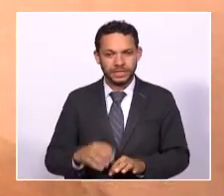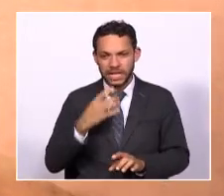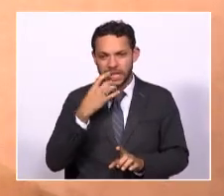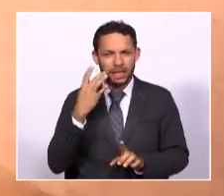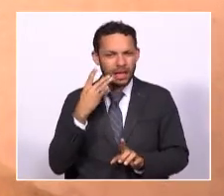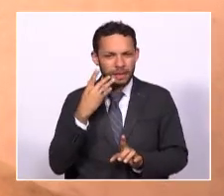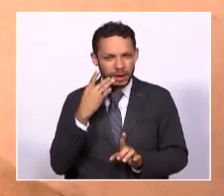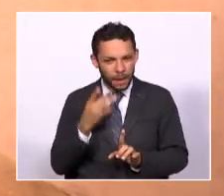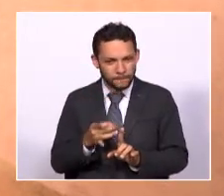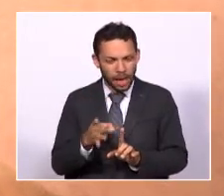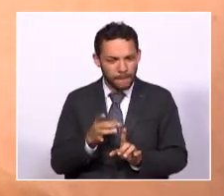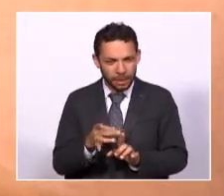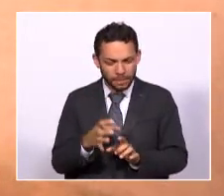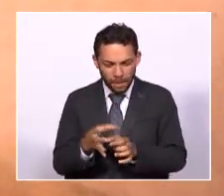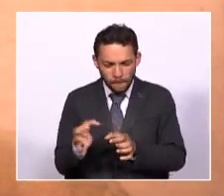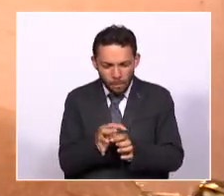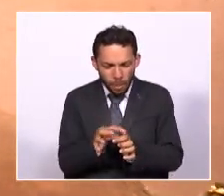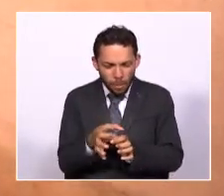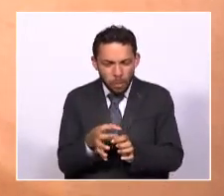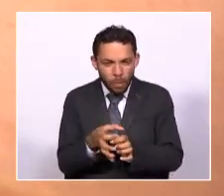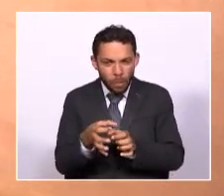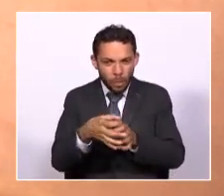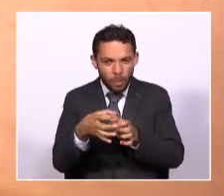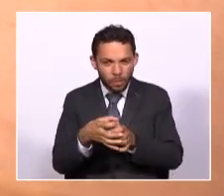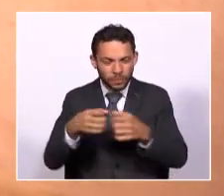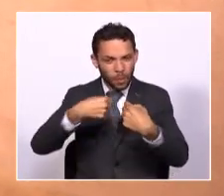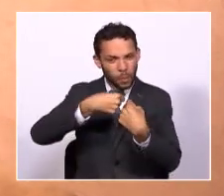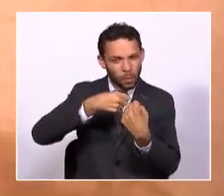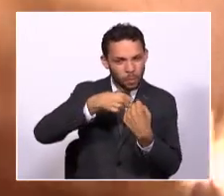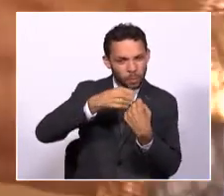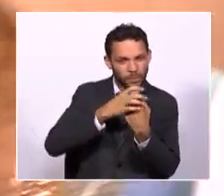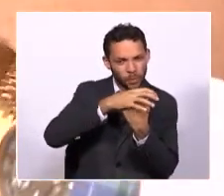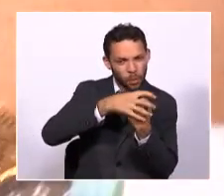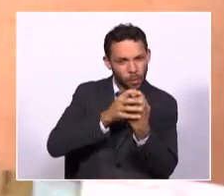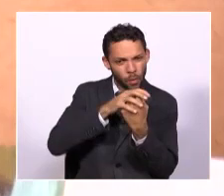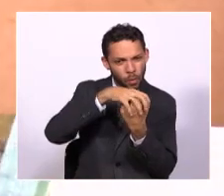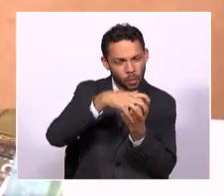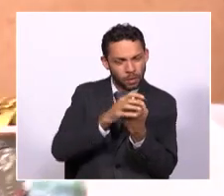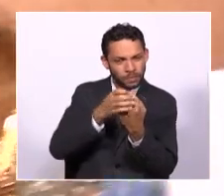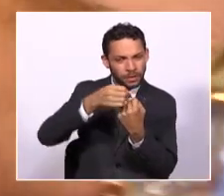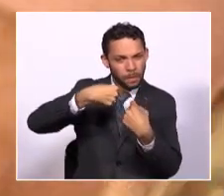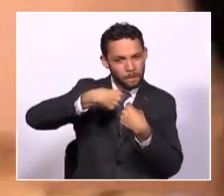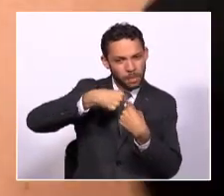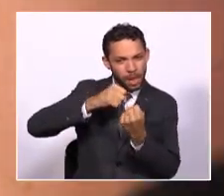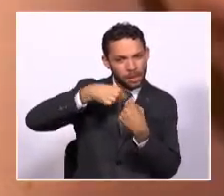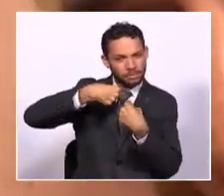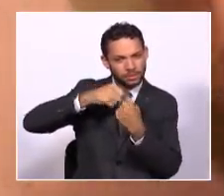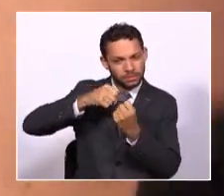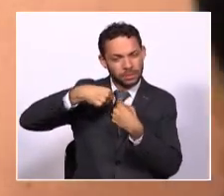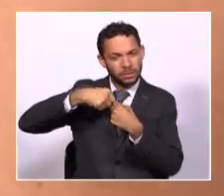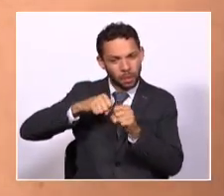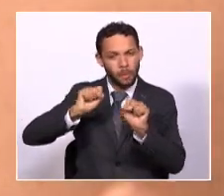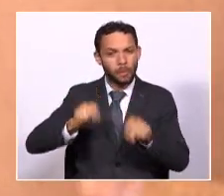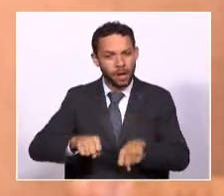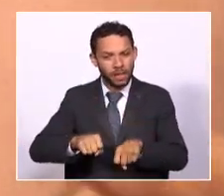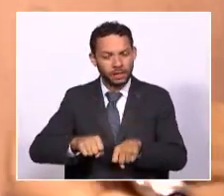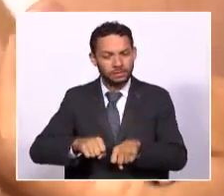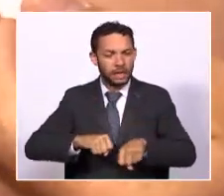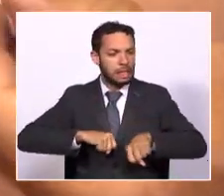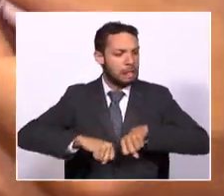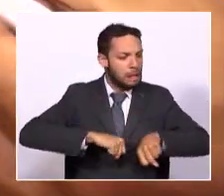unos amortiguadores que separan un hueso del otro hueso, para que pueda tener flexibilidad y yo me pueda agachar y pueda